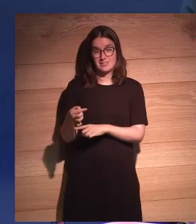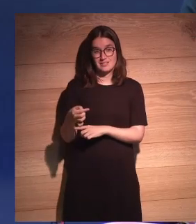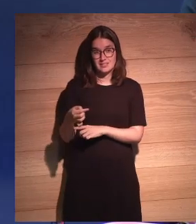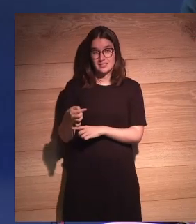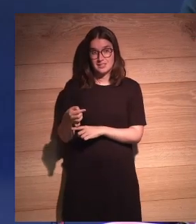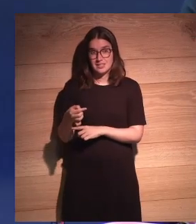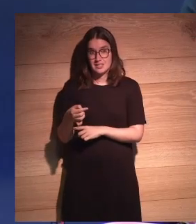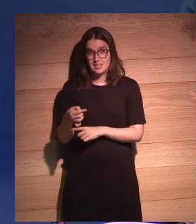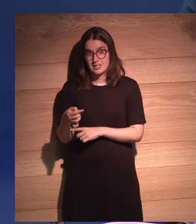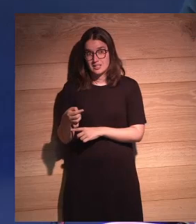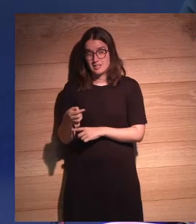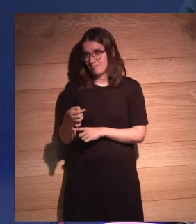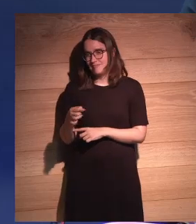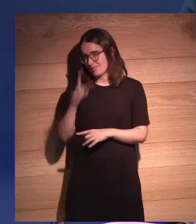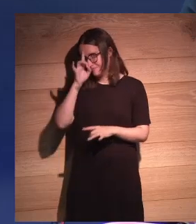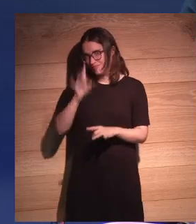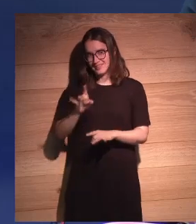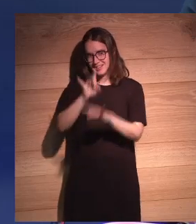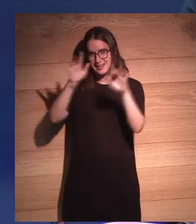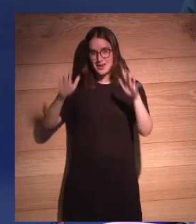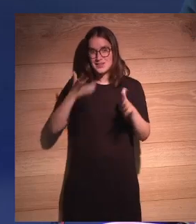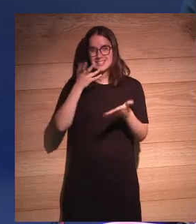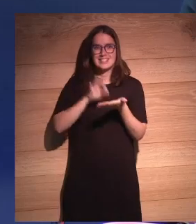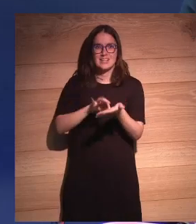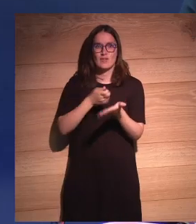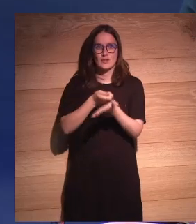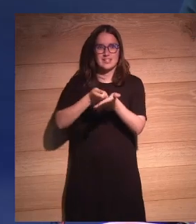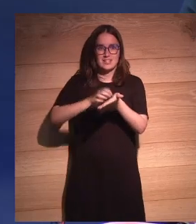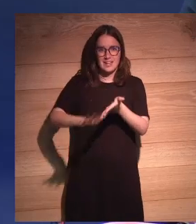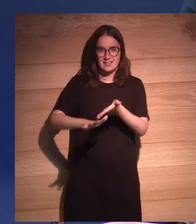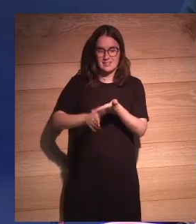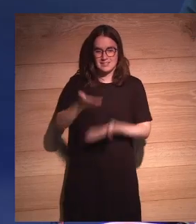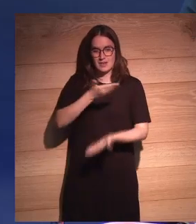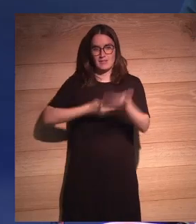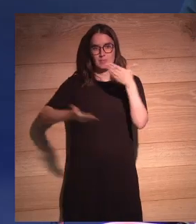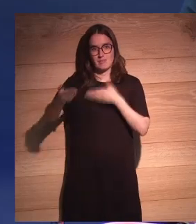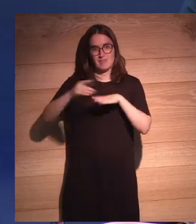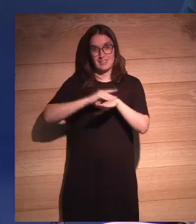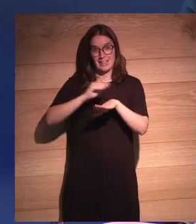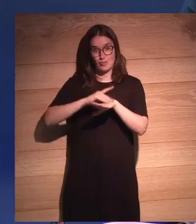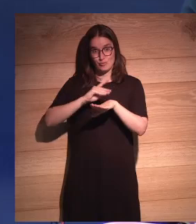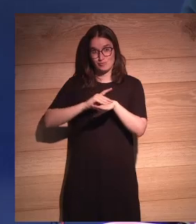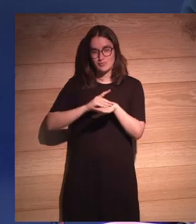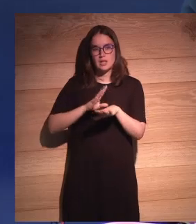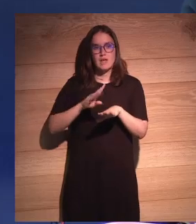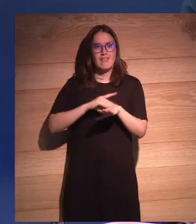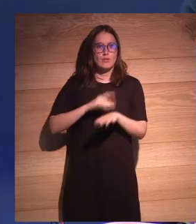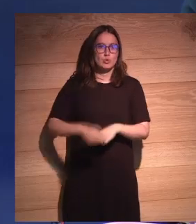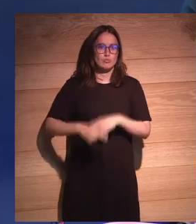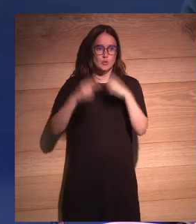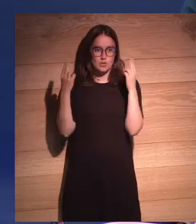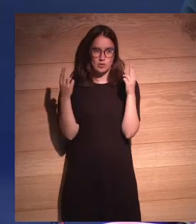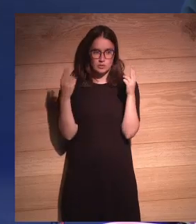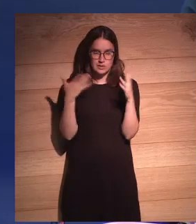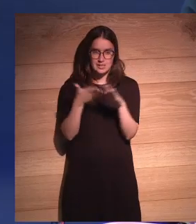está medianamente claro. Si el servicio es gratis, es a cambio de algo. Que existan datos públicos,